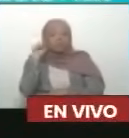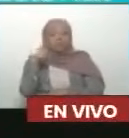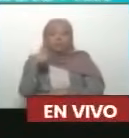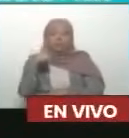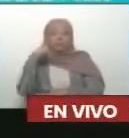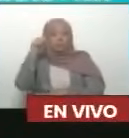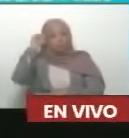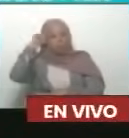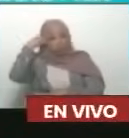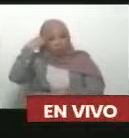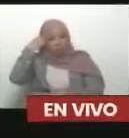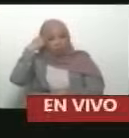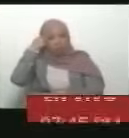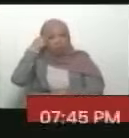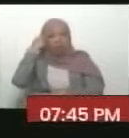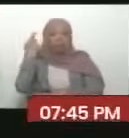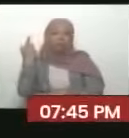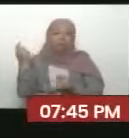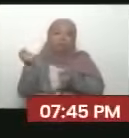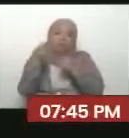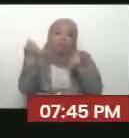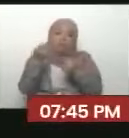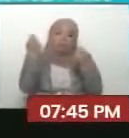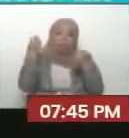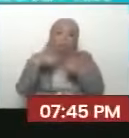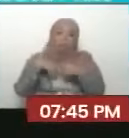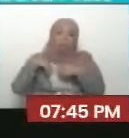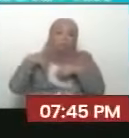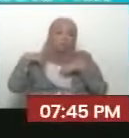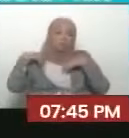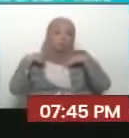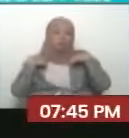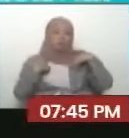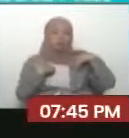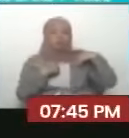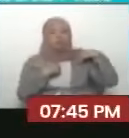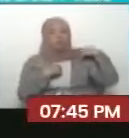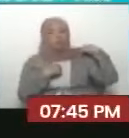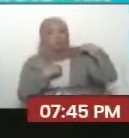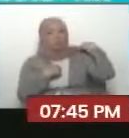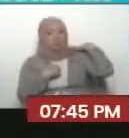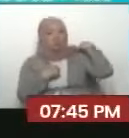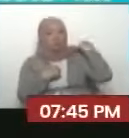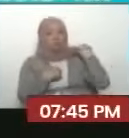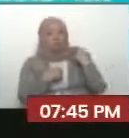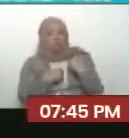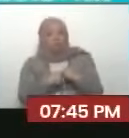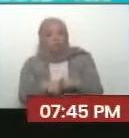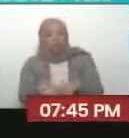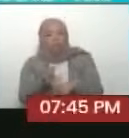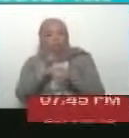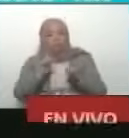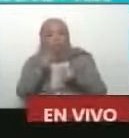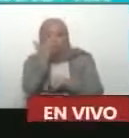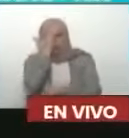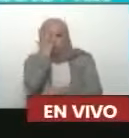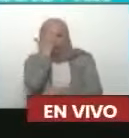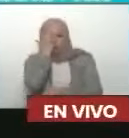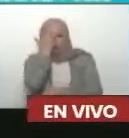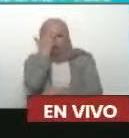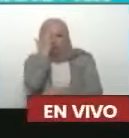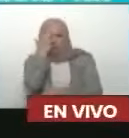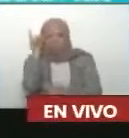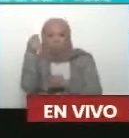acuerdan? Empezaron las burlas y la campañita en redes sociales. Y empezó la campañita en febrero.